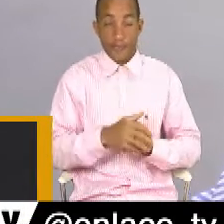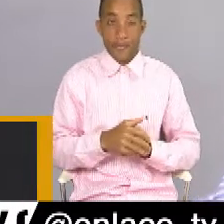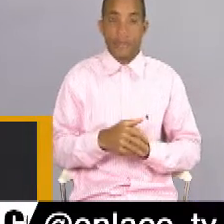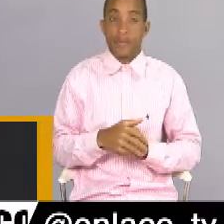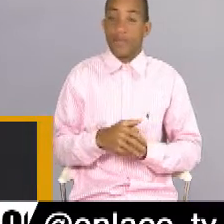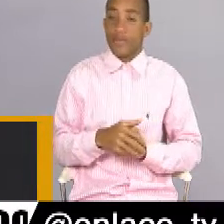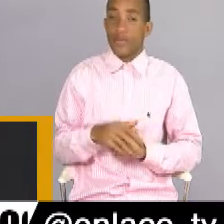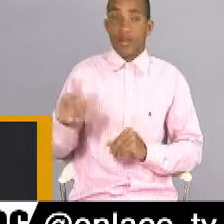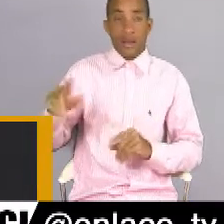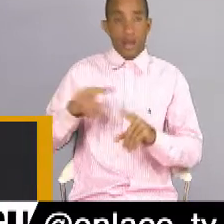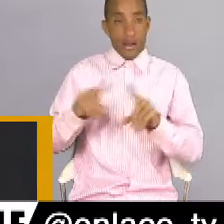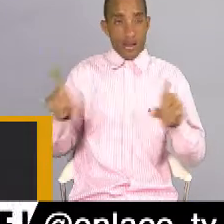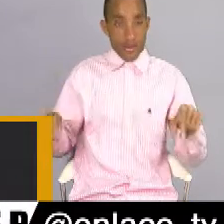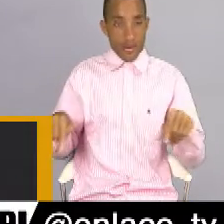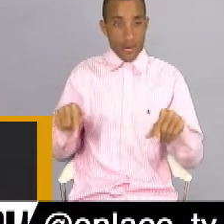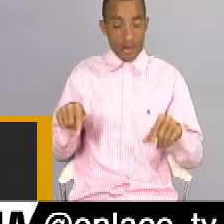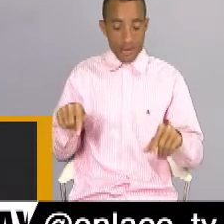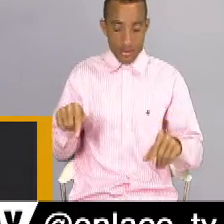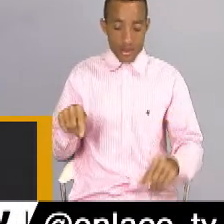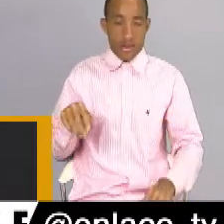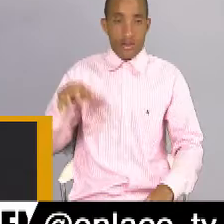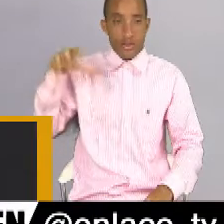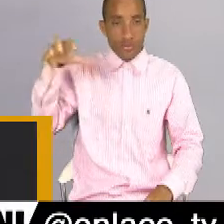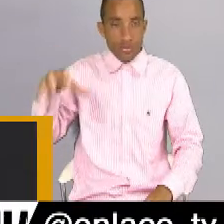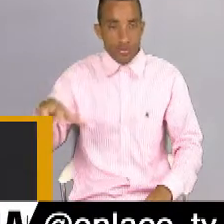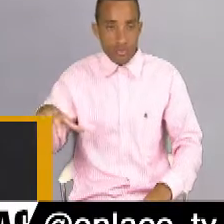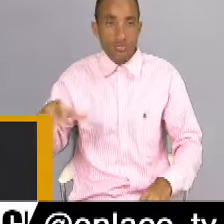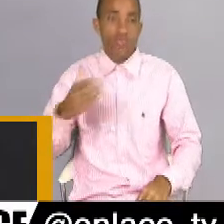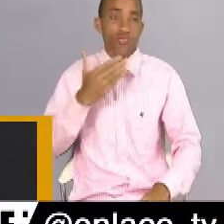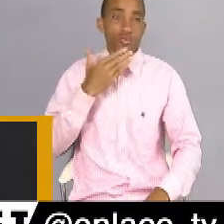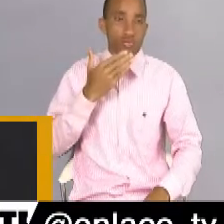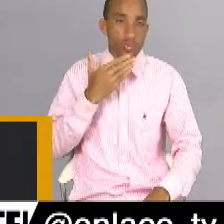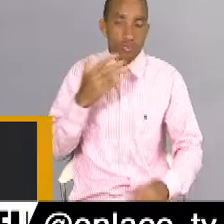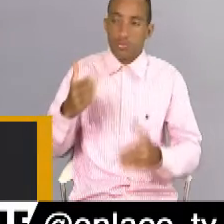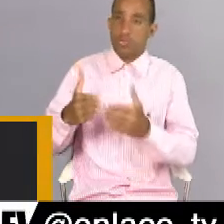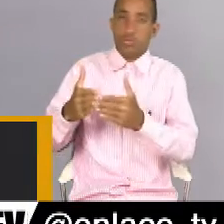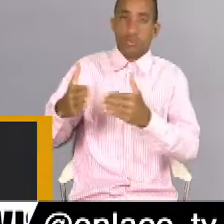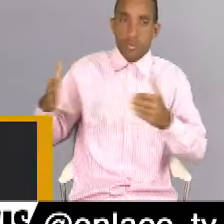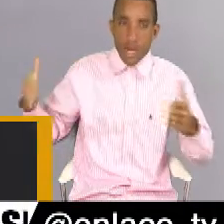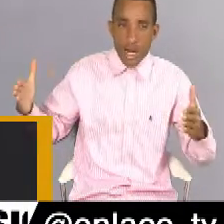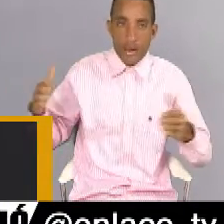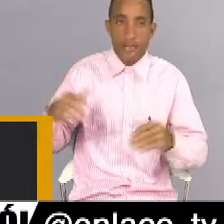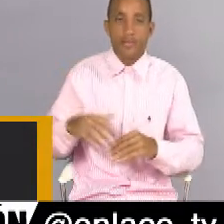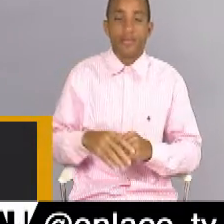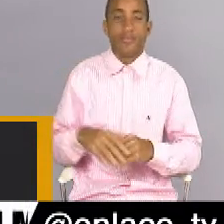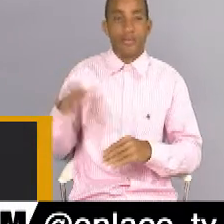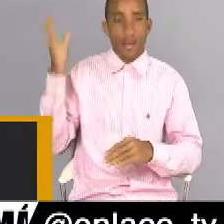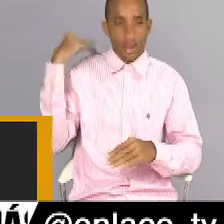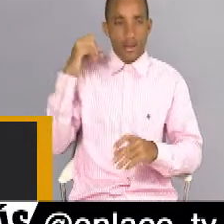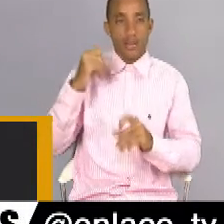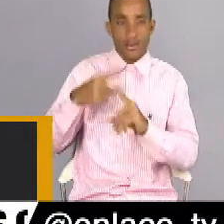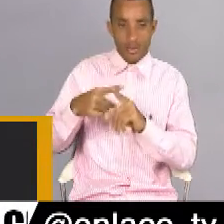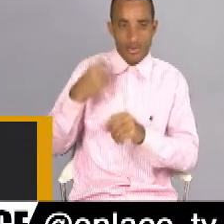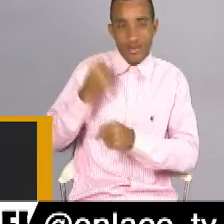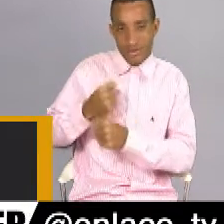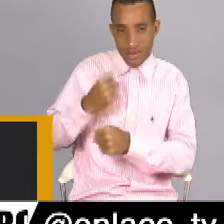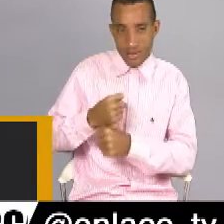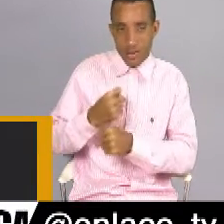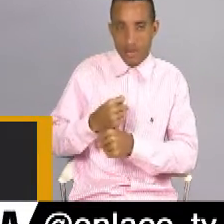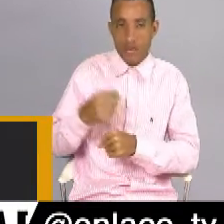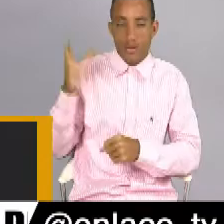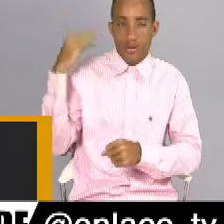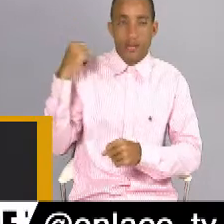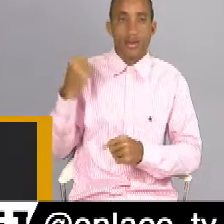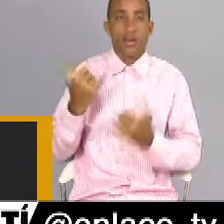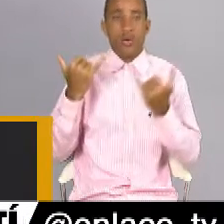dispuesto de un espacio mucho más cómodo, mucho más amplio que las instalaciones que venía trabajando. Este es